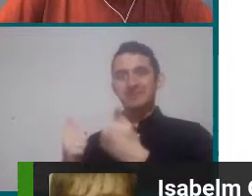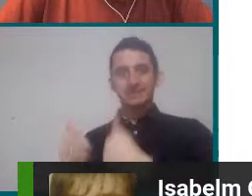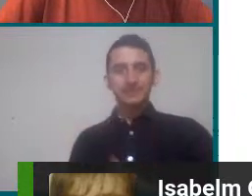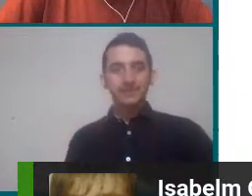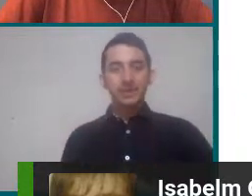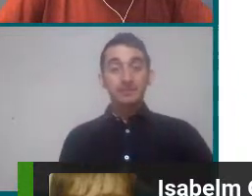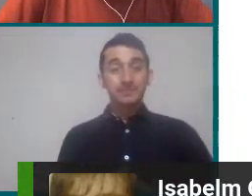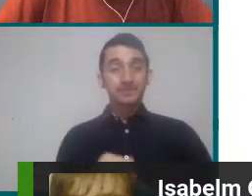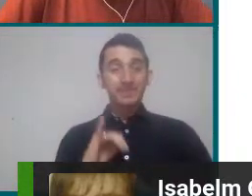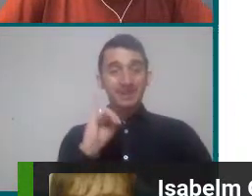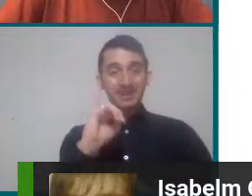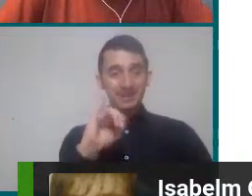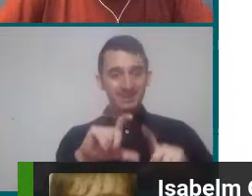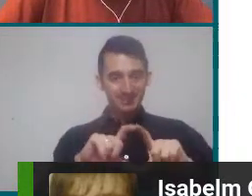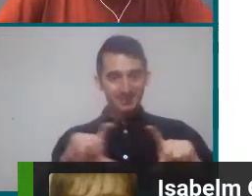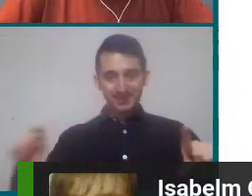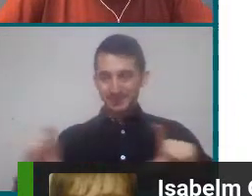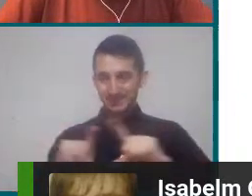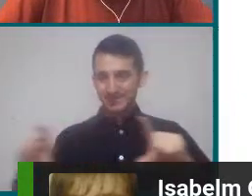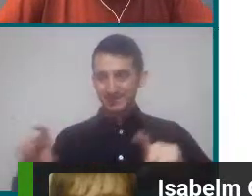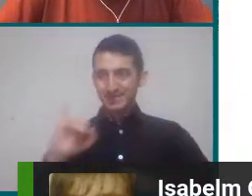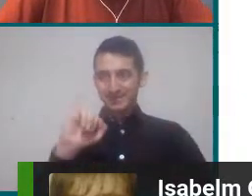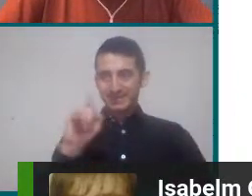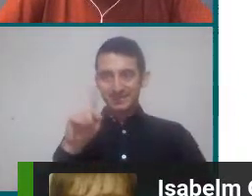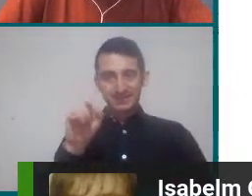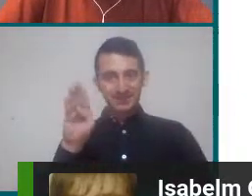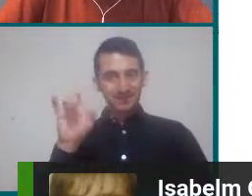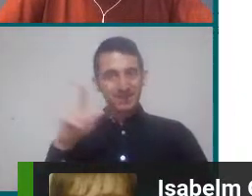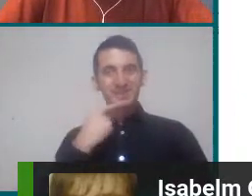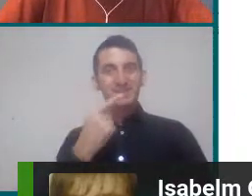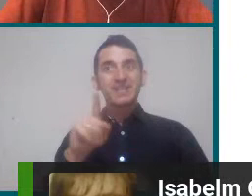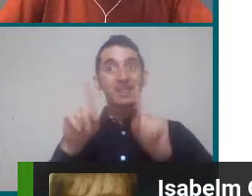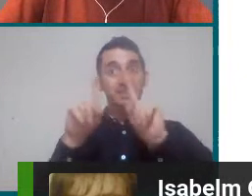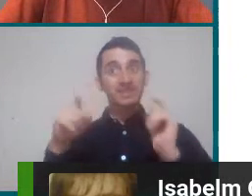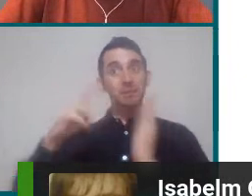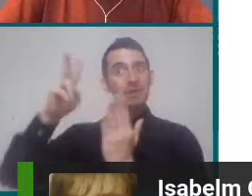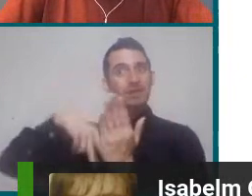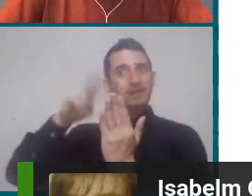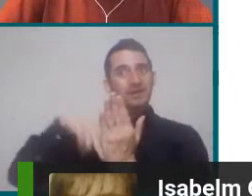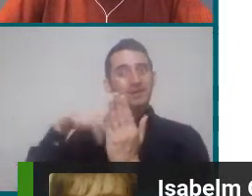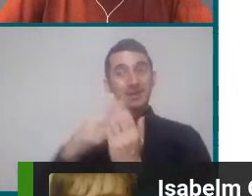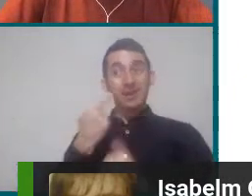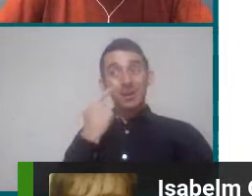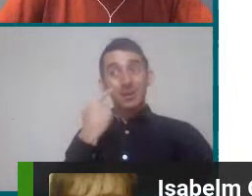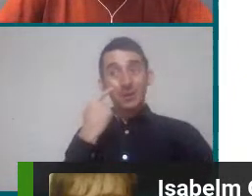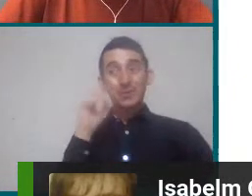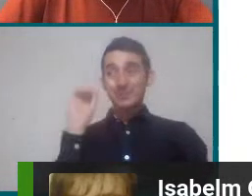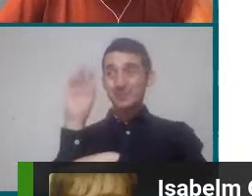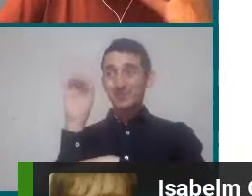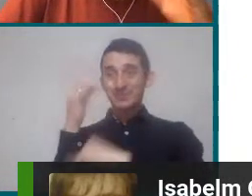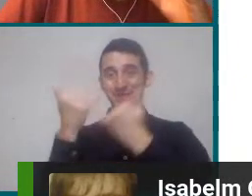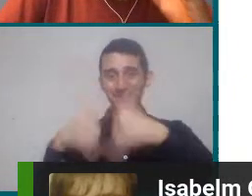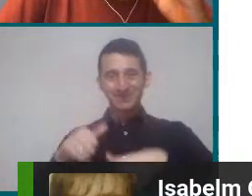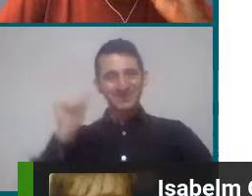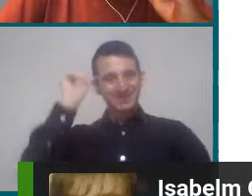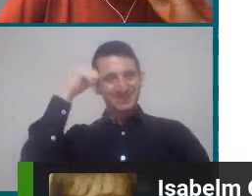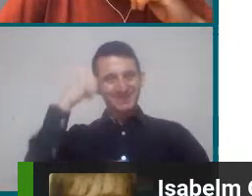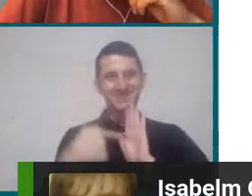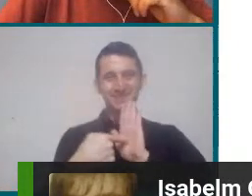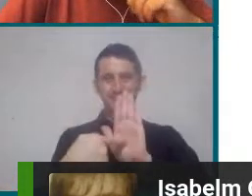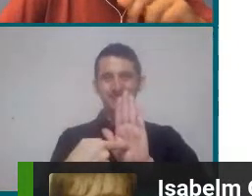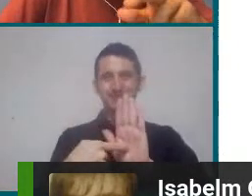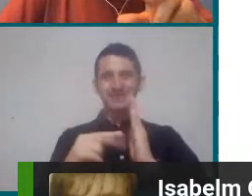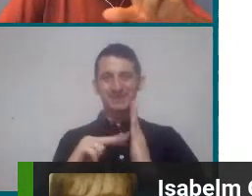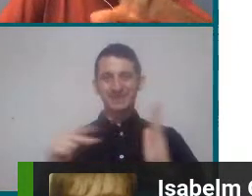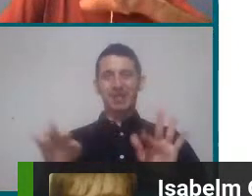Oronzo, que les deje algo de temas para leer. Mira, justo al final de la presentación, aprovechando que